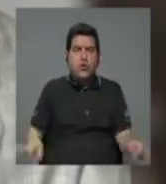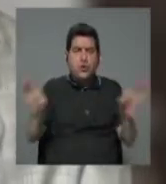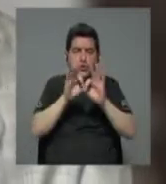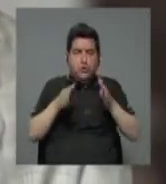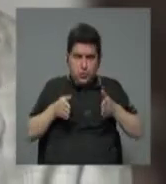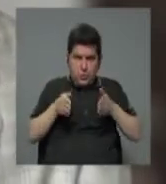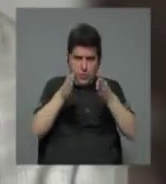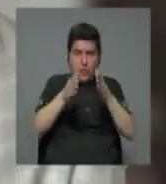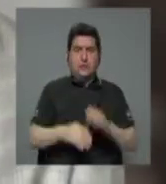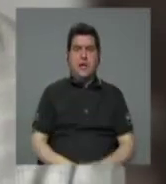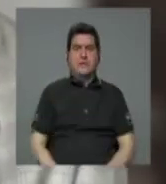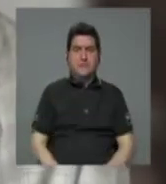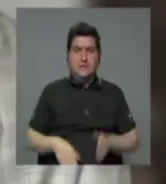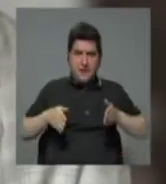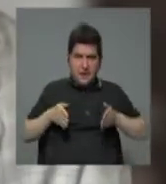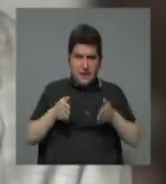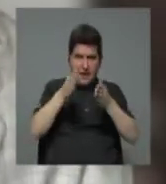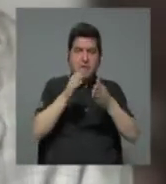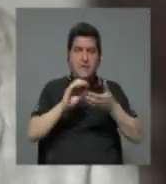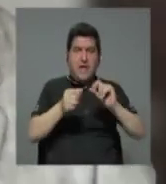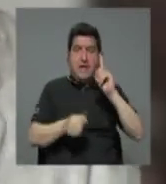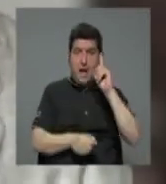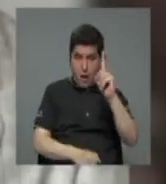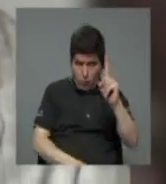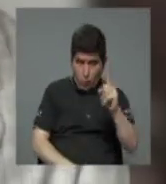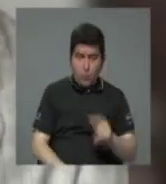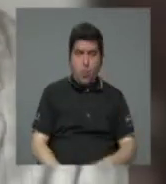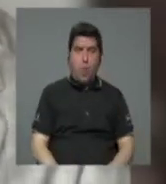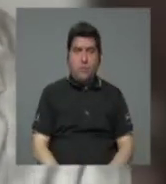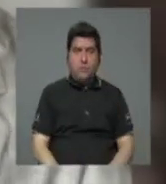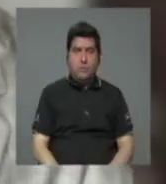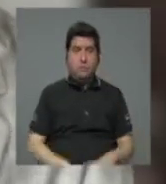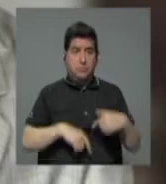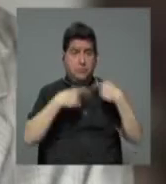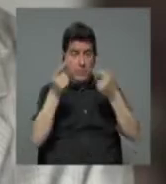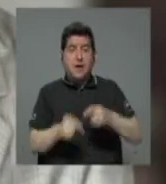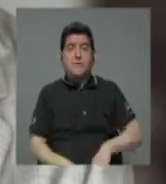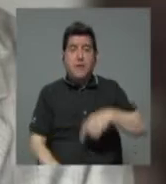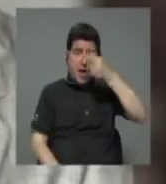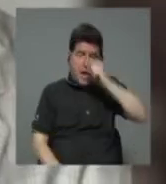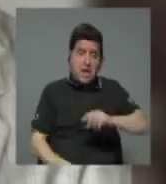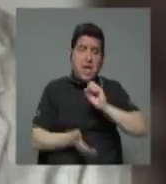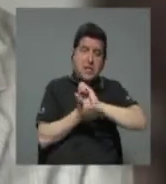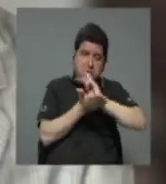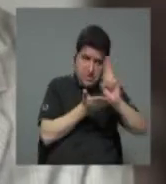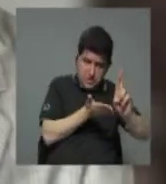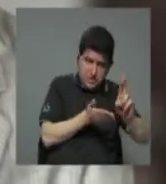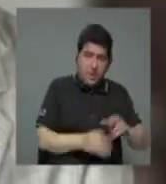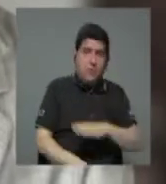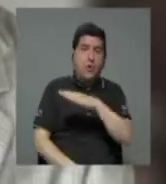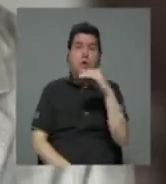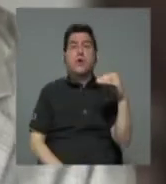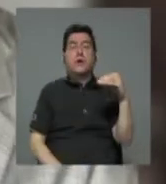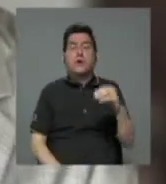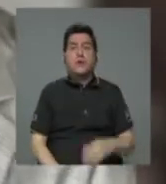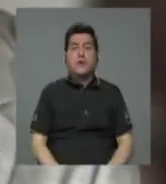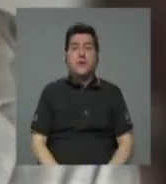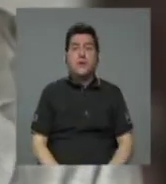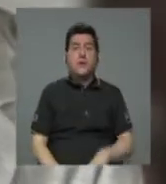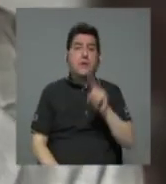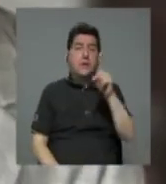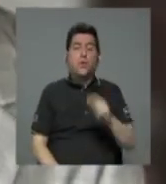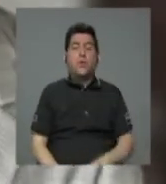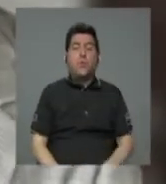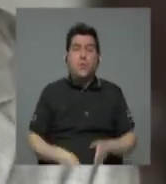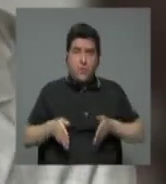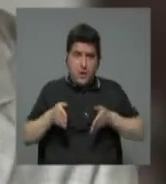vías. Tenemos la ruta 1, que es la ruta que va hacia Grecia, San Ramón, etcétera. Y tenemos una